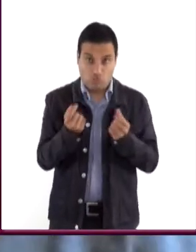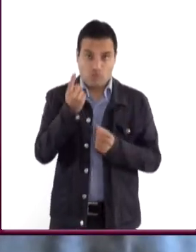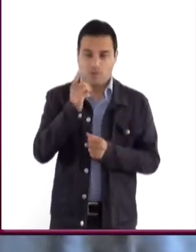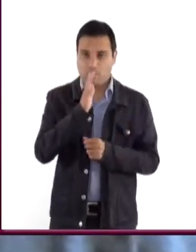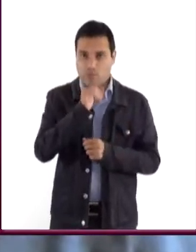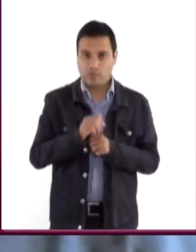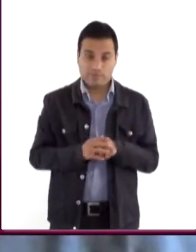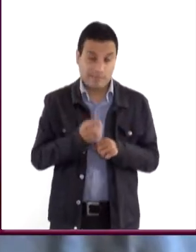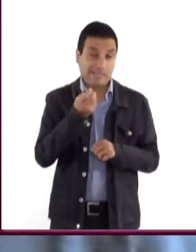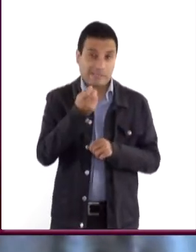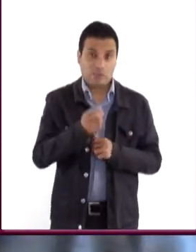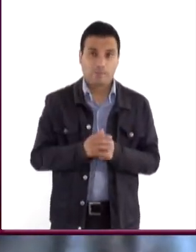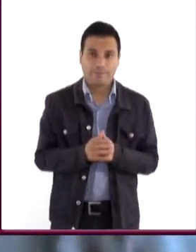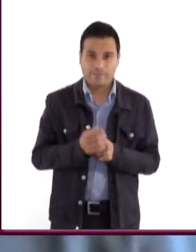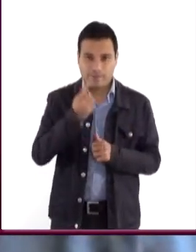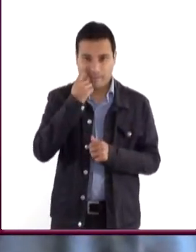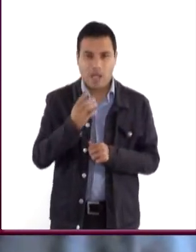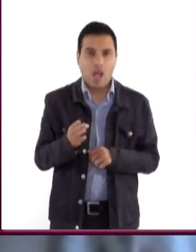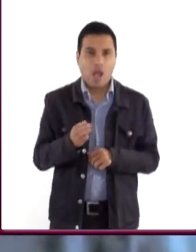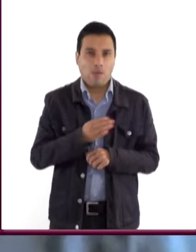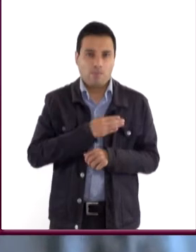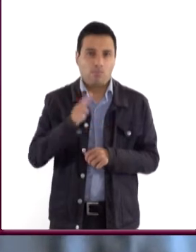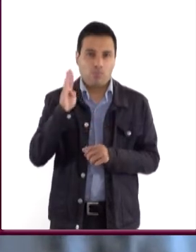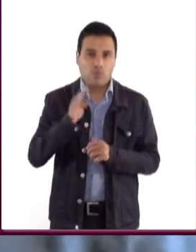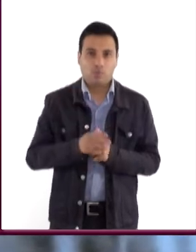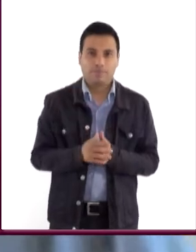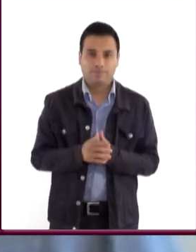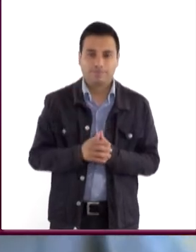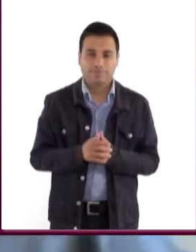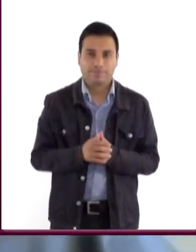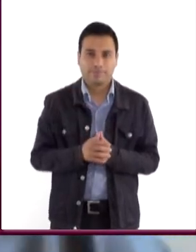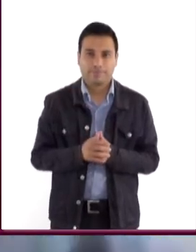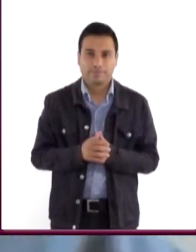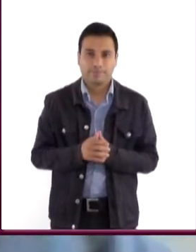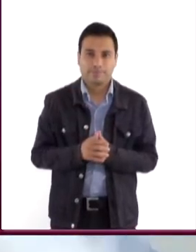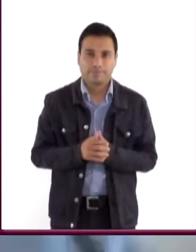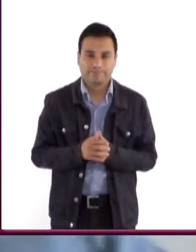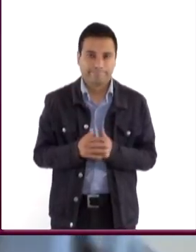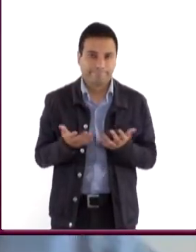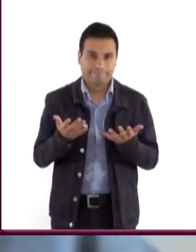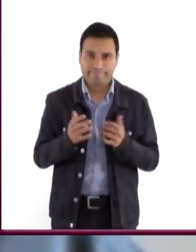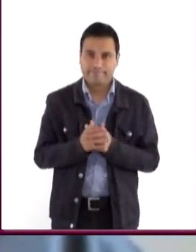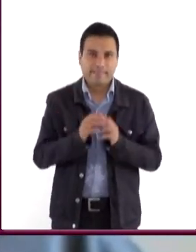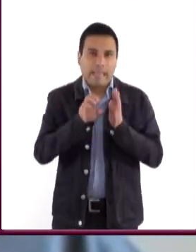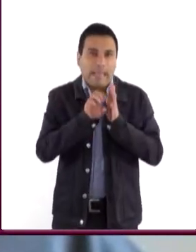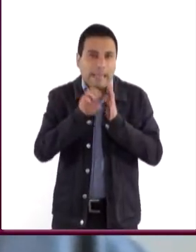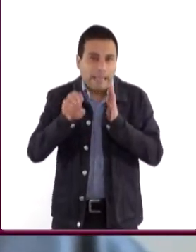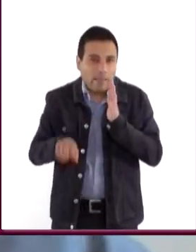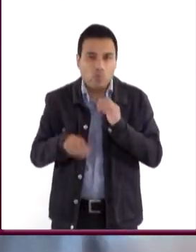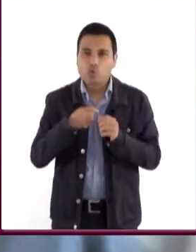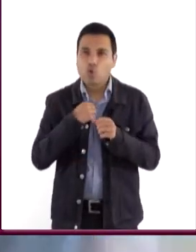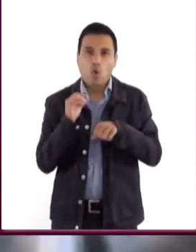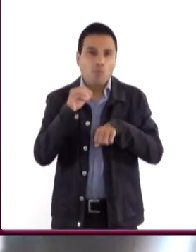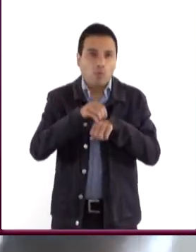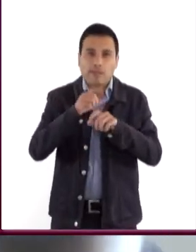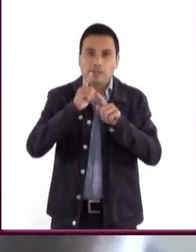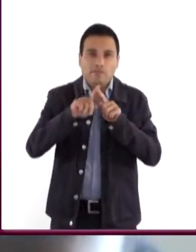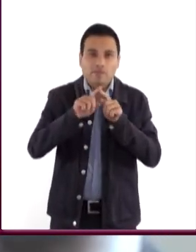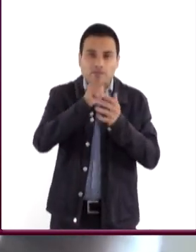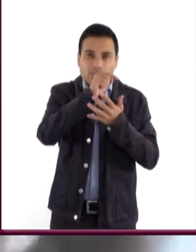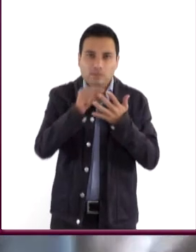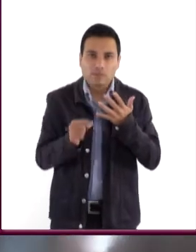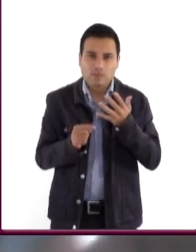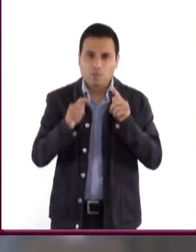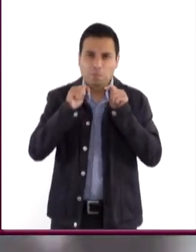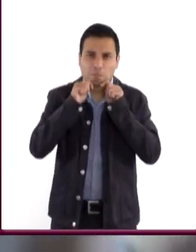¿no? Sí, bueno, hay teoremas muy generales que garantizan que aunque uno le agregue muchas cosas a la ecuación, muchas veces